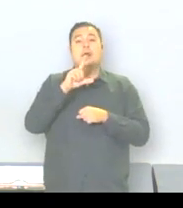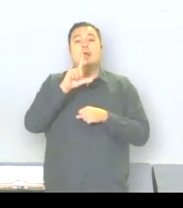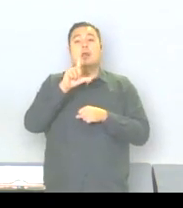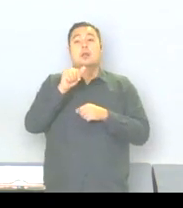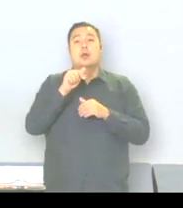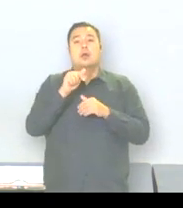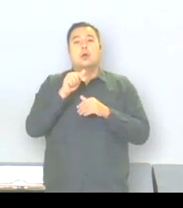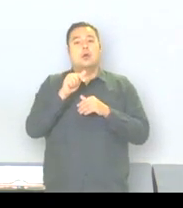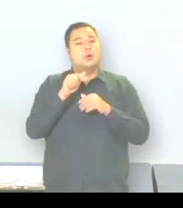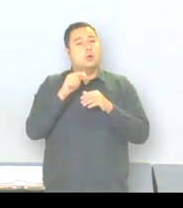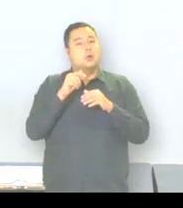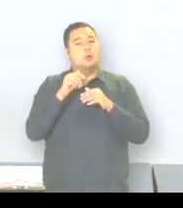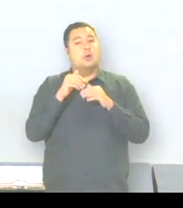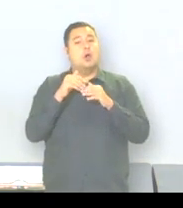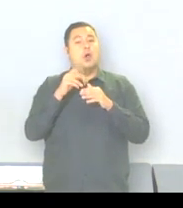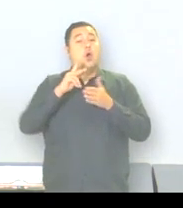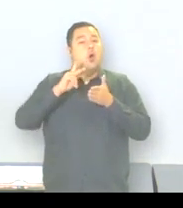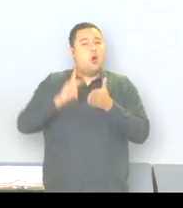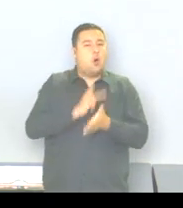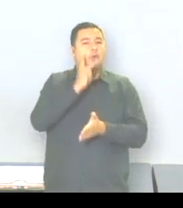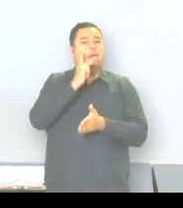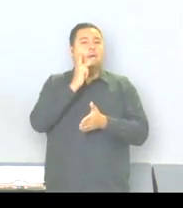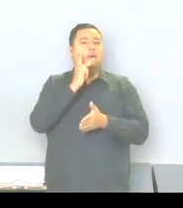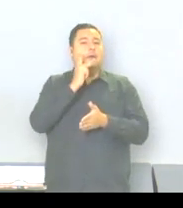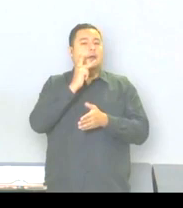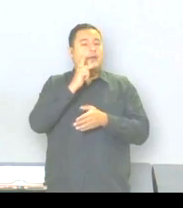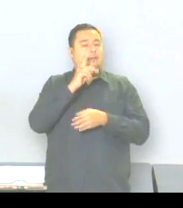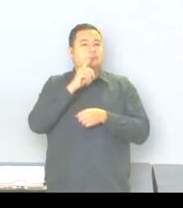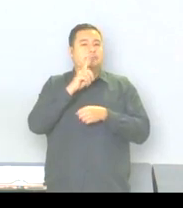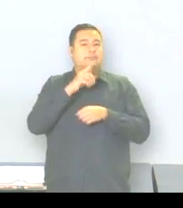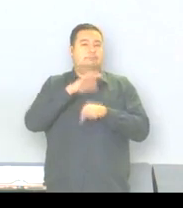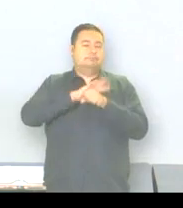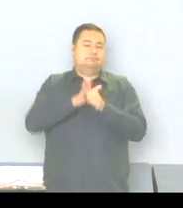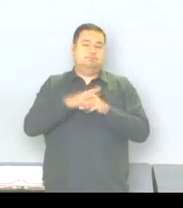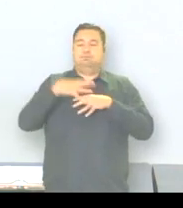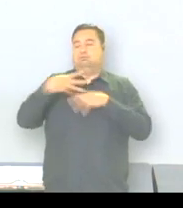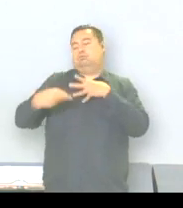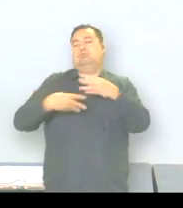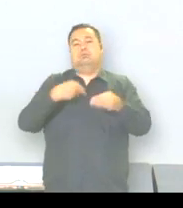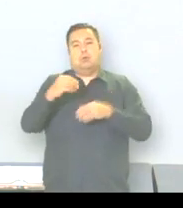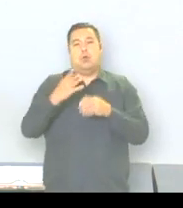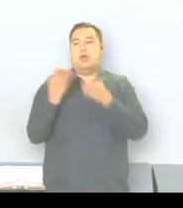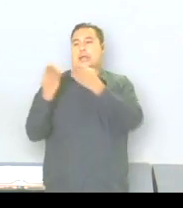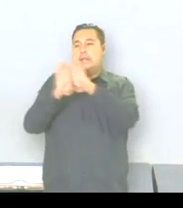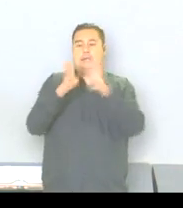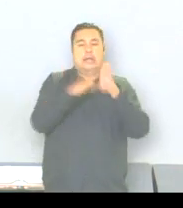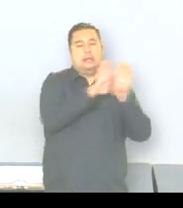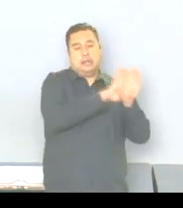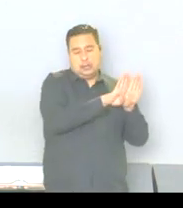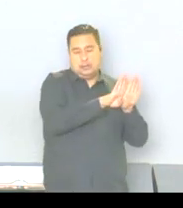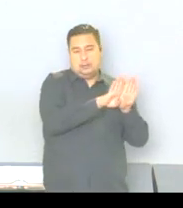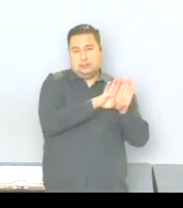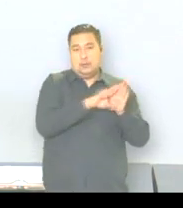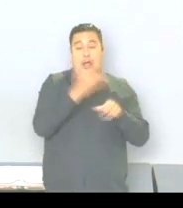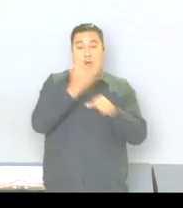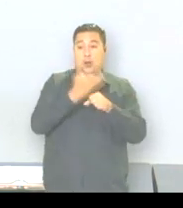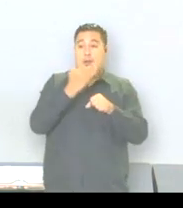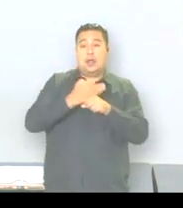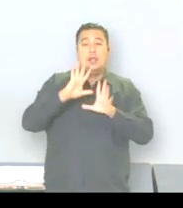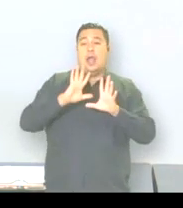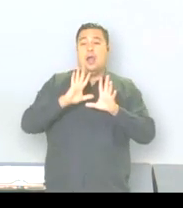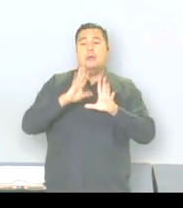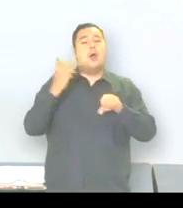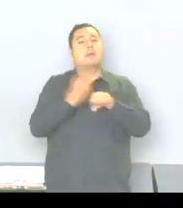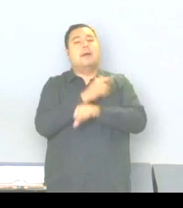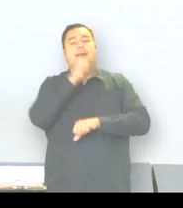evitar regresar a tener que confinar actividades o reducir aforos. No debemos bajar la guardia.